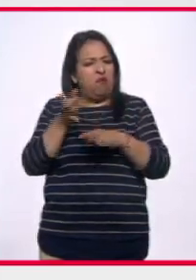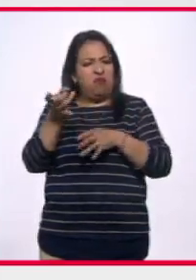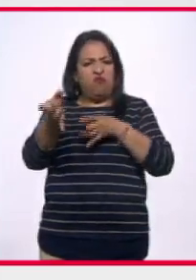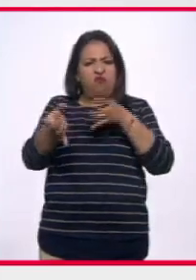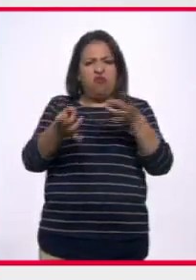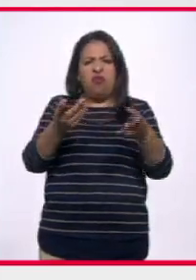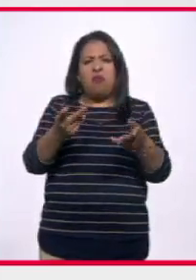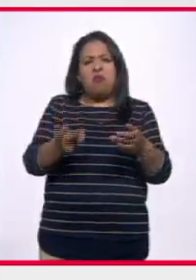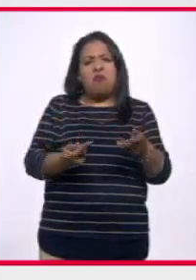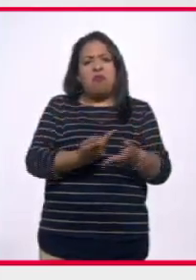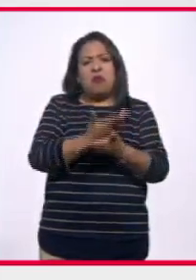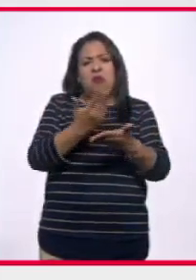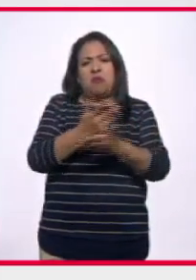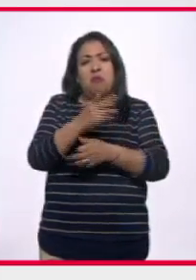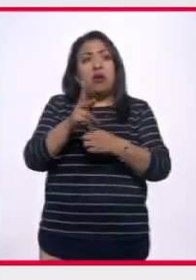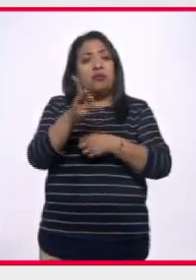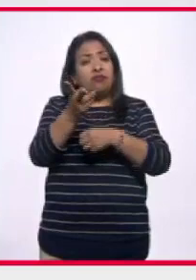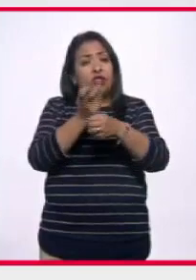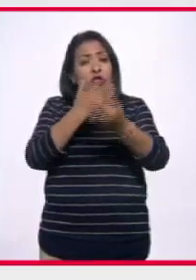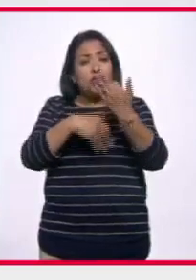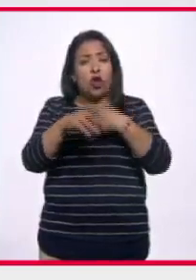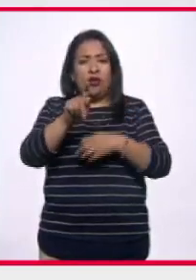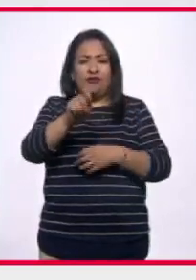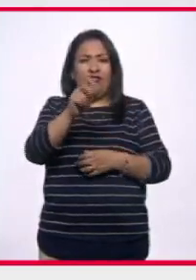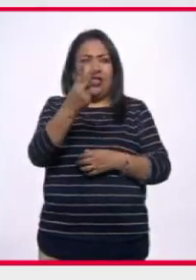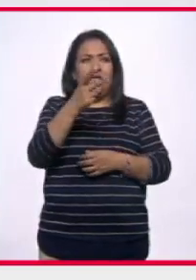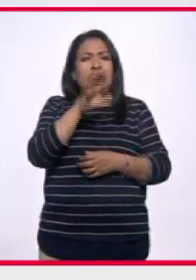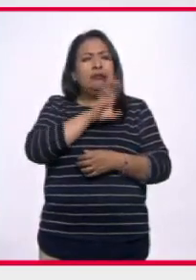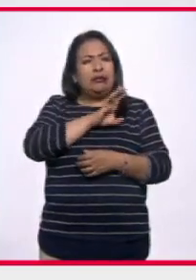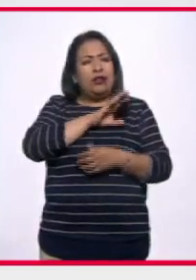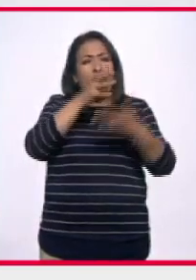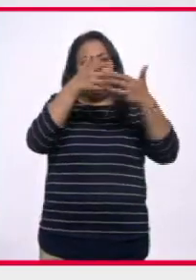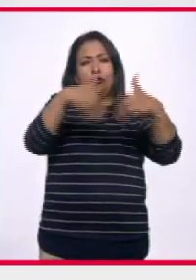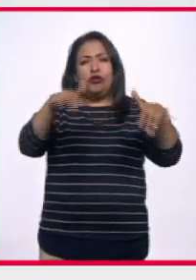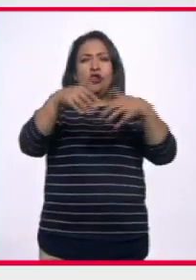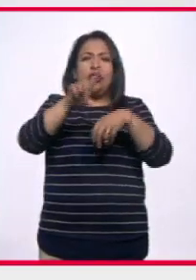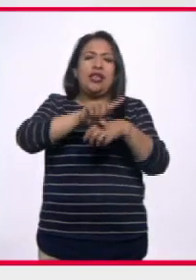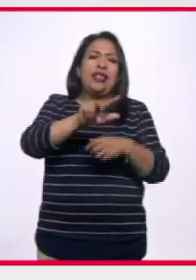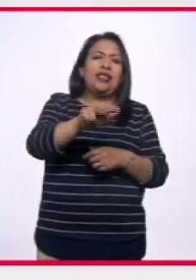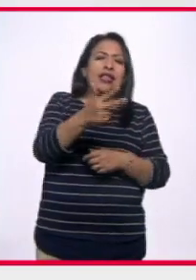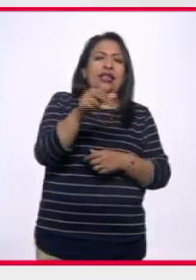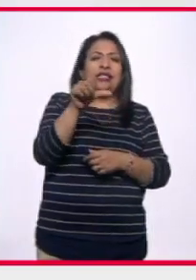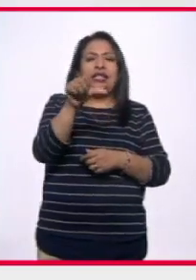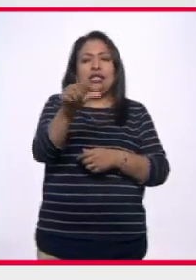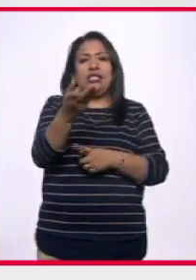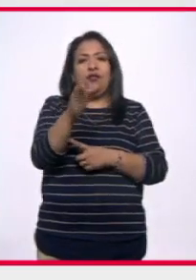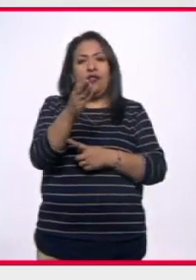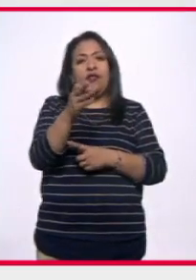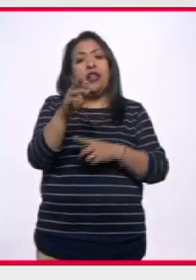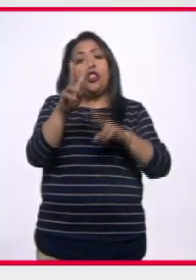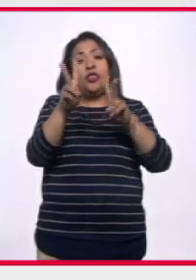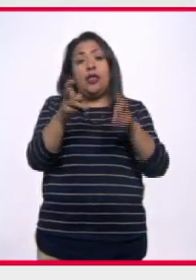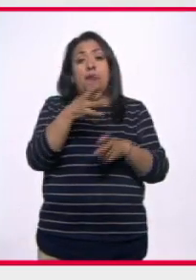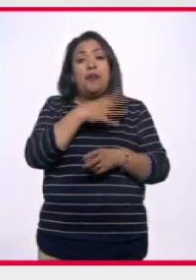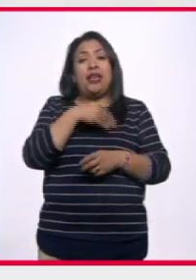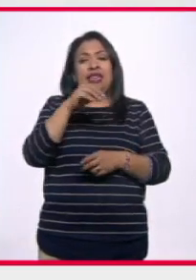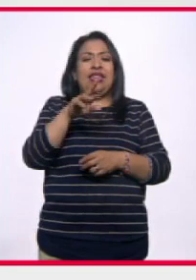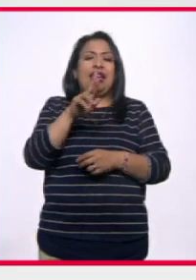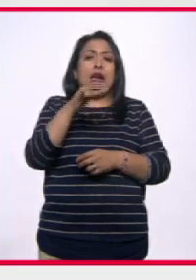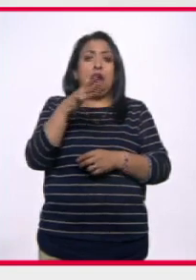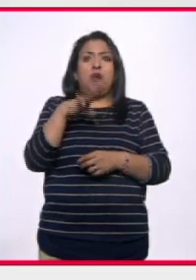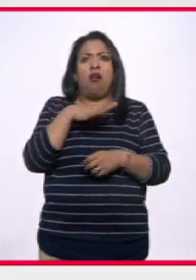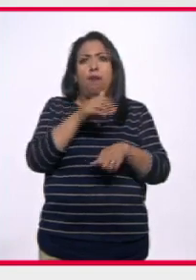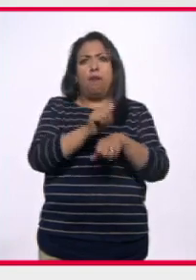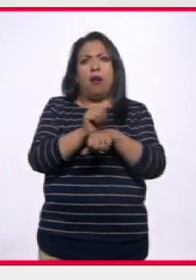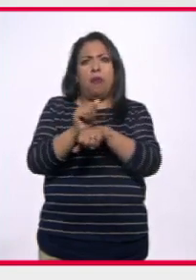todo el público de canal 22 con muchísimo cariño a nuestras funciones este 13 y 16 de febrero de la hija del regimiento' con un gran elenco